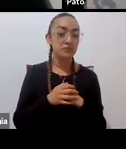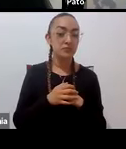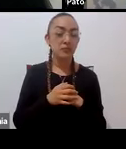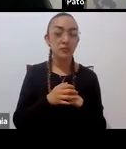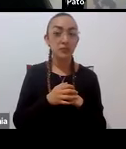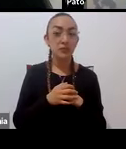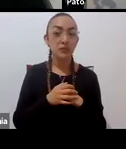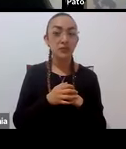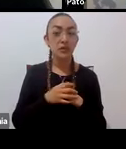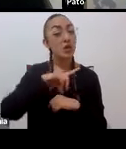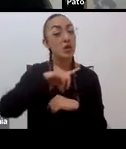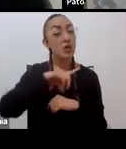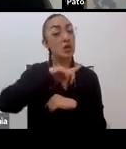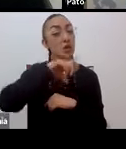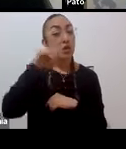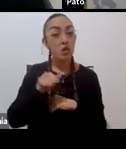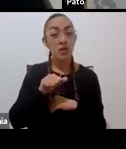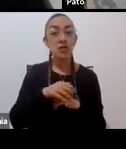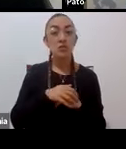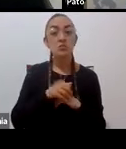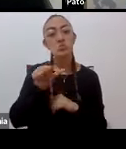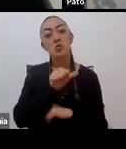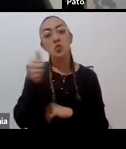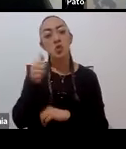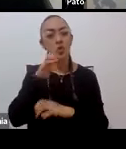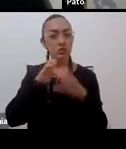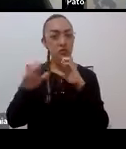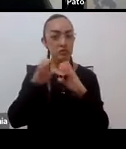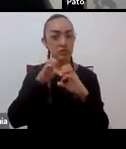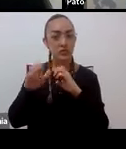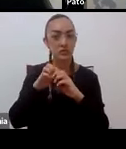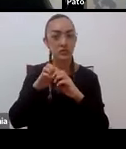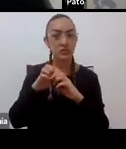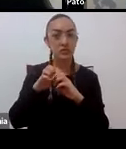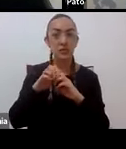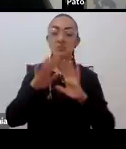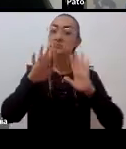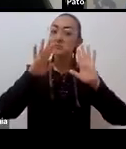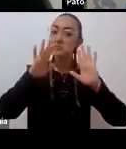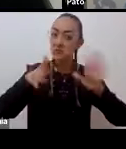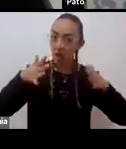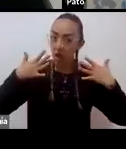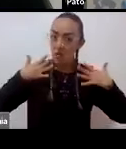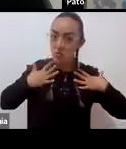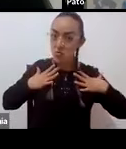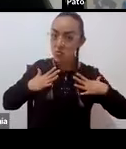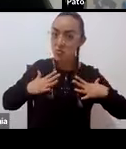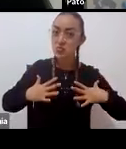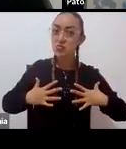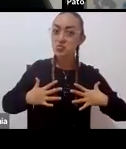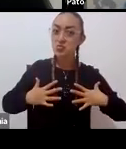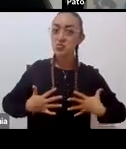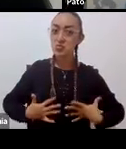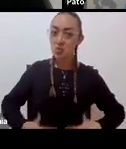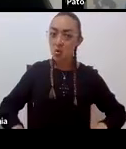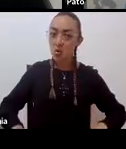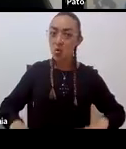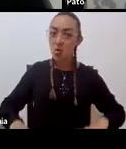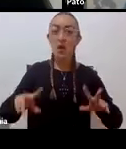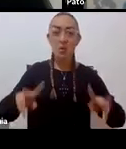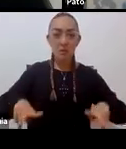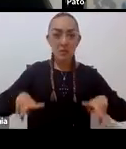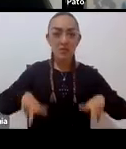que la miro ahora en una entrevista, está con su traje de plomera, que no sé por qué usa unos pantalones blancos